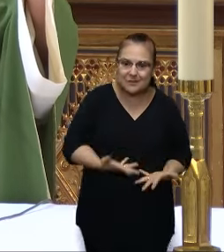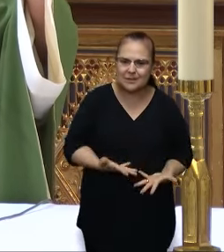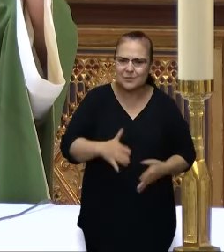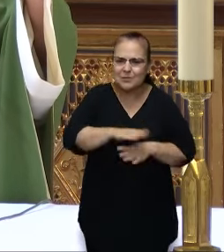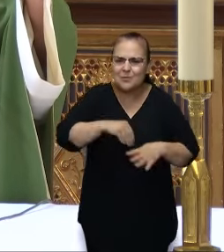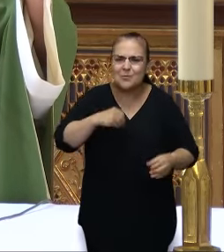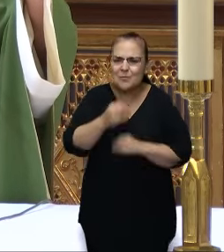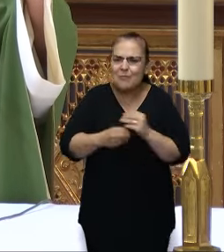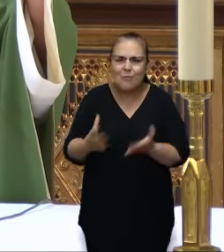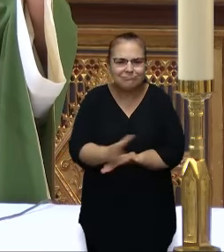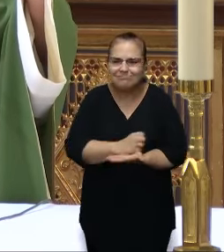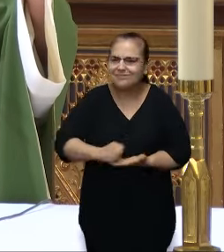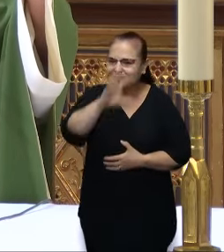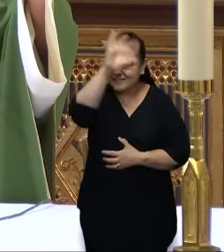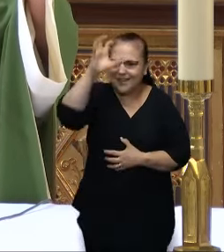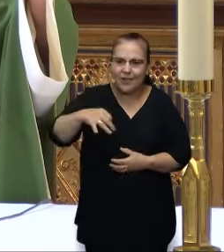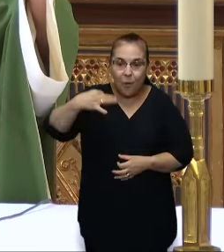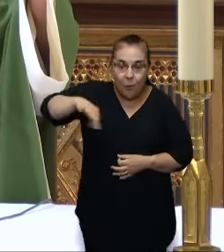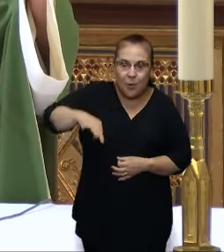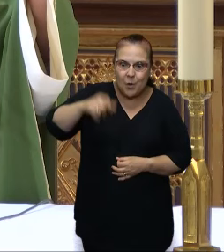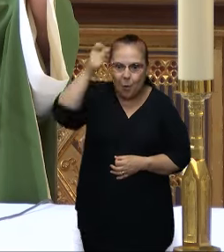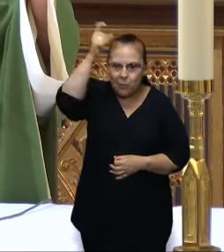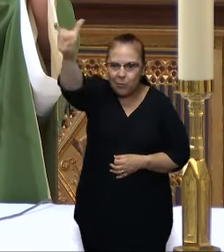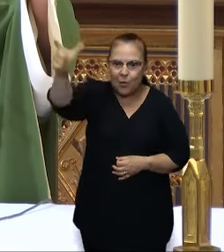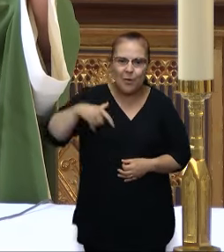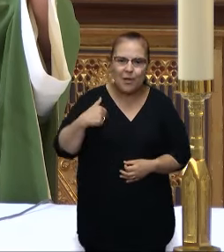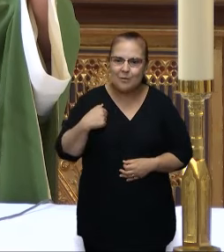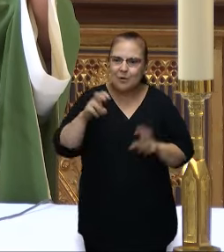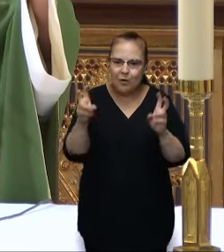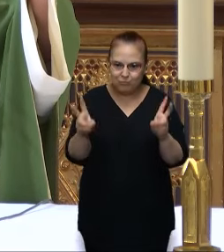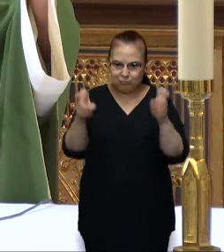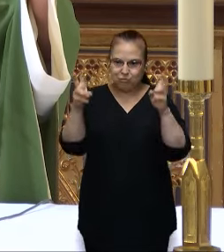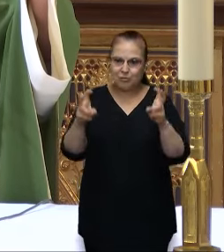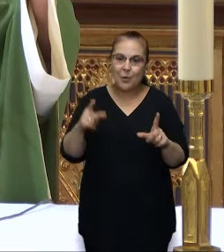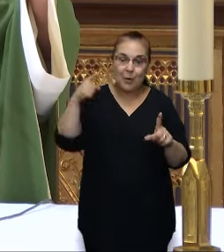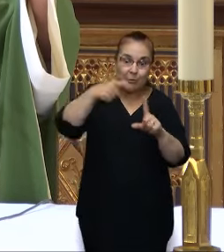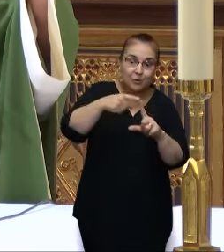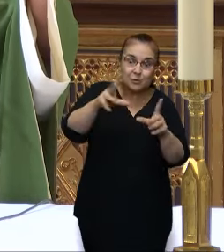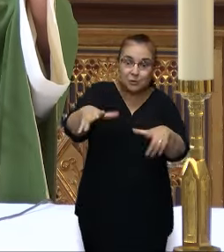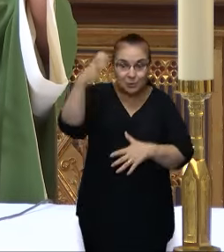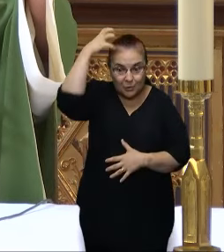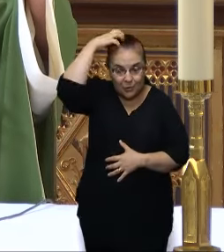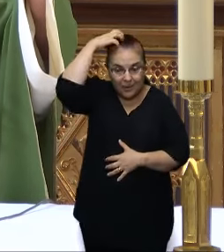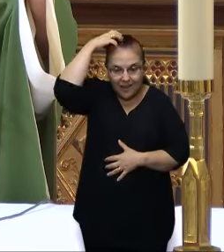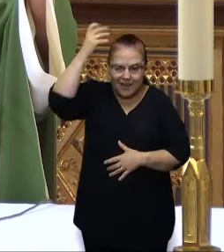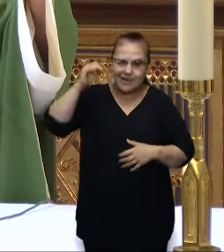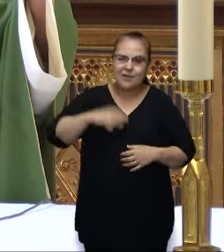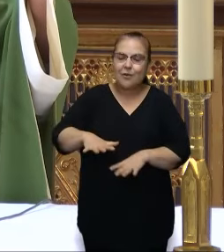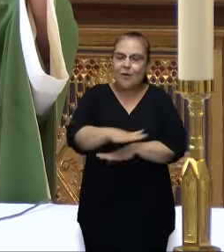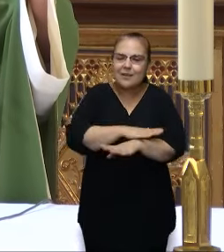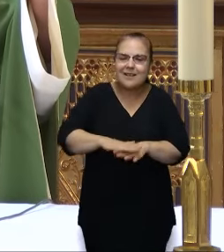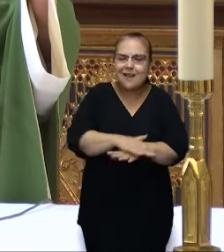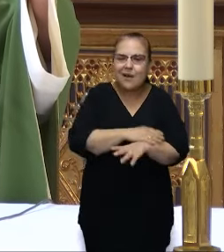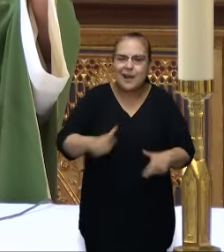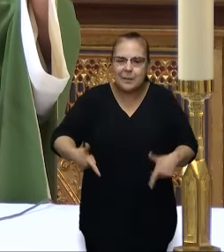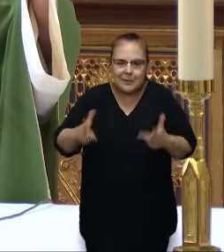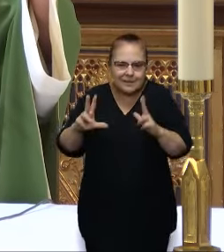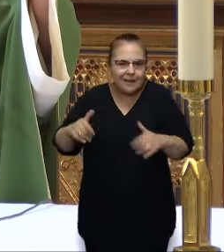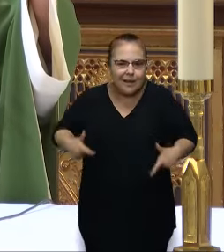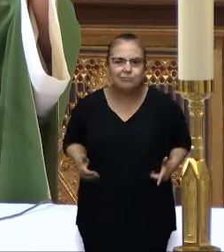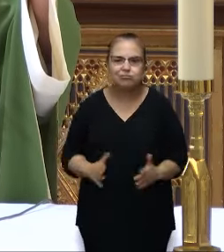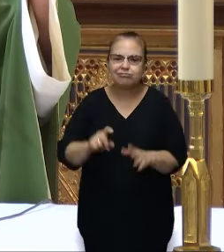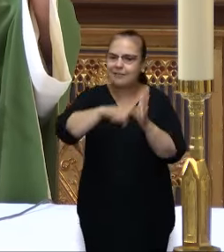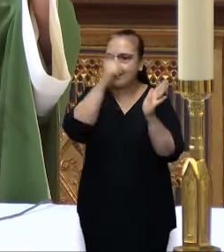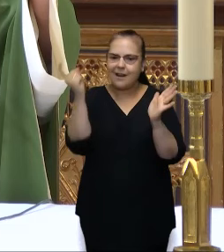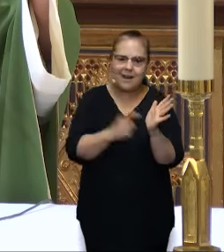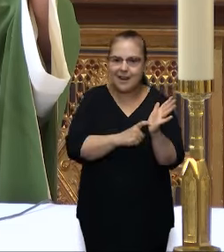hacer de todas las naciones un solo Pueblo Nuevo que tiene como meta tu reino como estado la libertad de tus hijos como